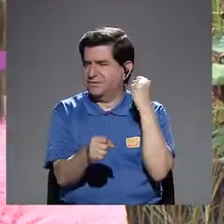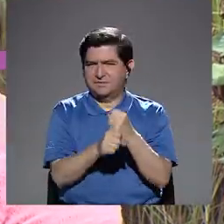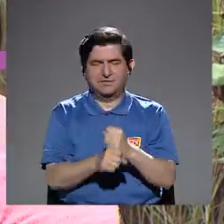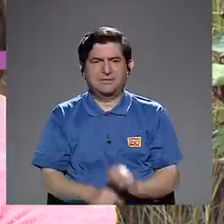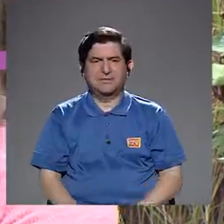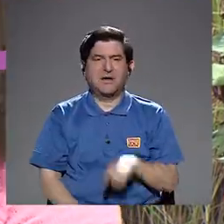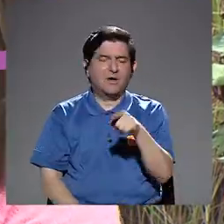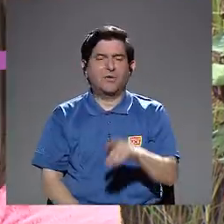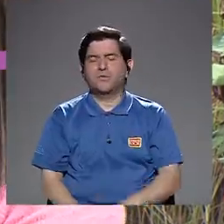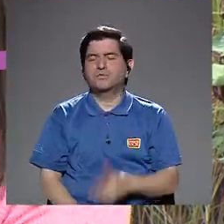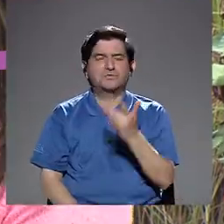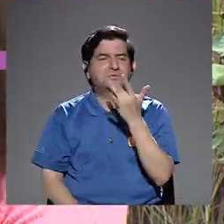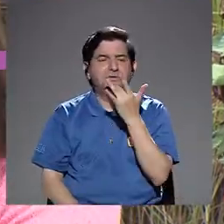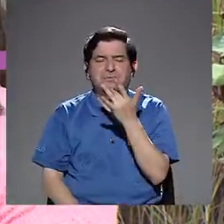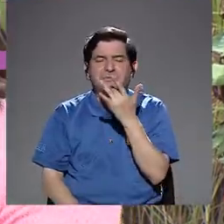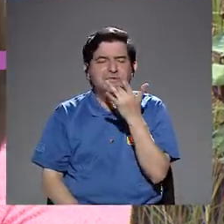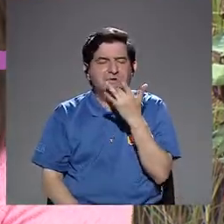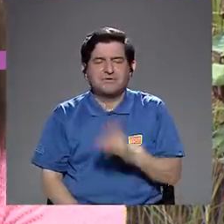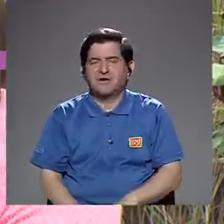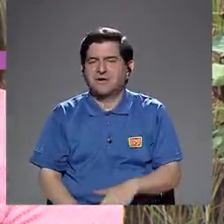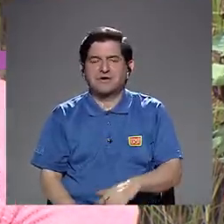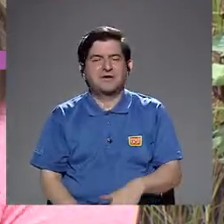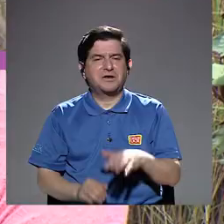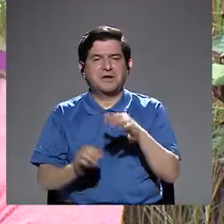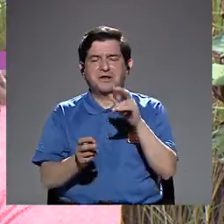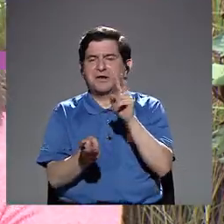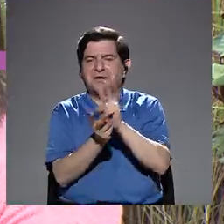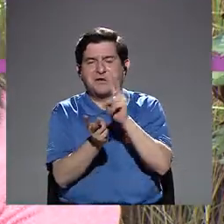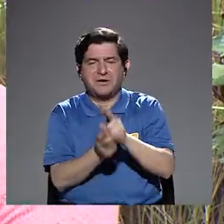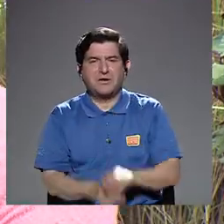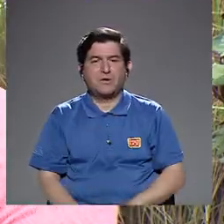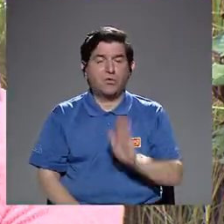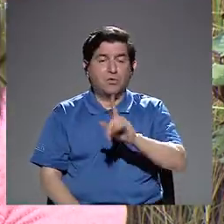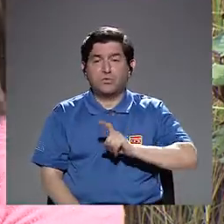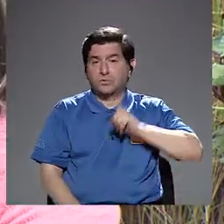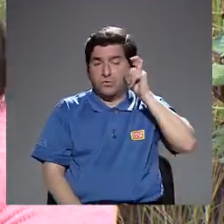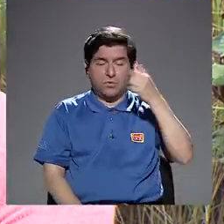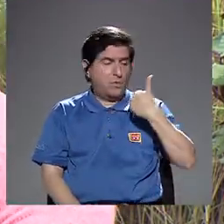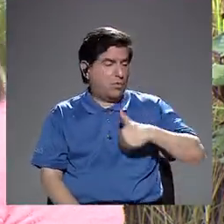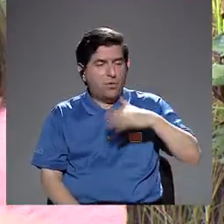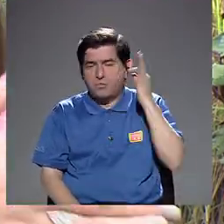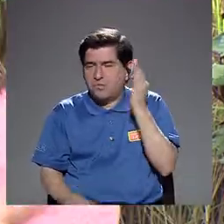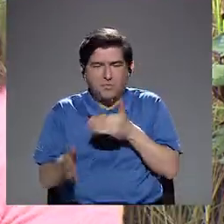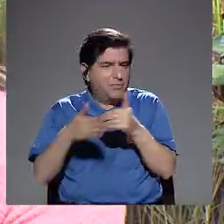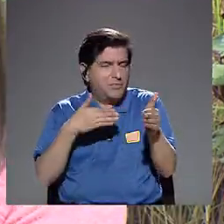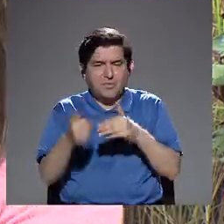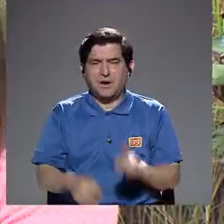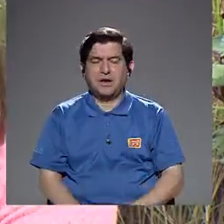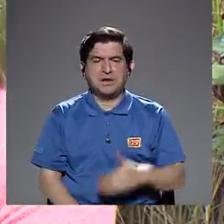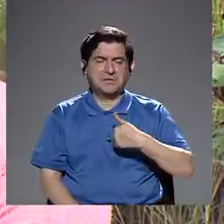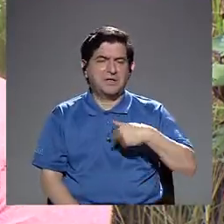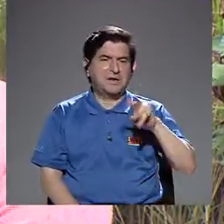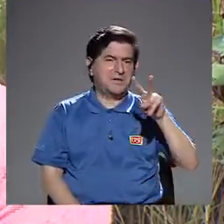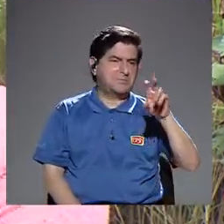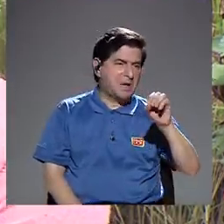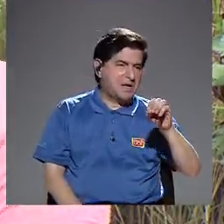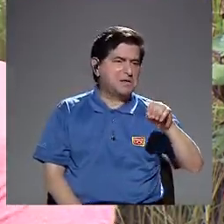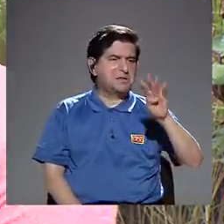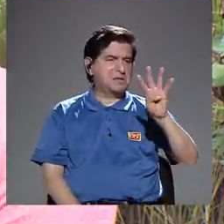tu preferencia sexual, de tu sexo, seas hombre, seas mujer, tengas 20, tengas